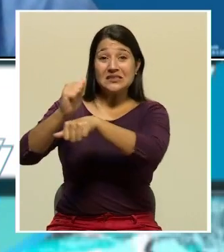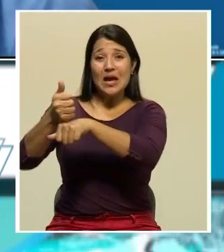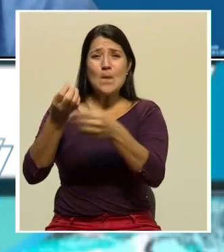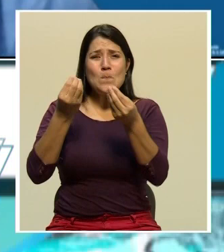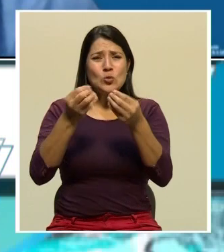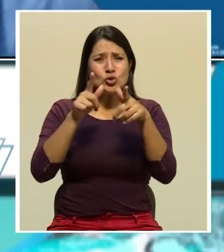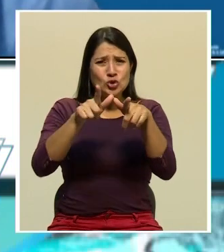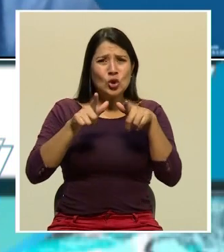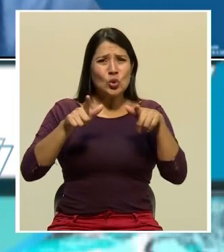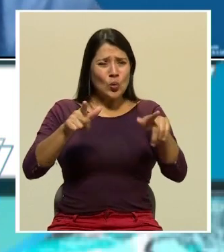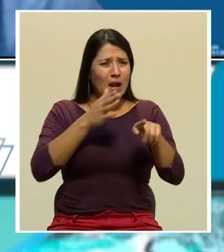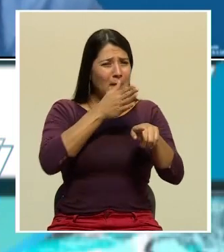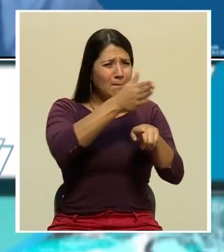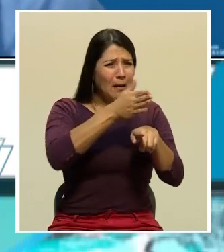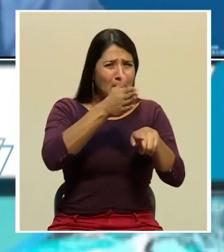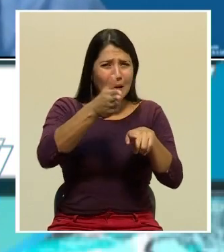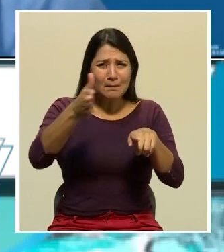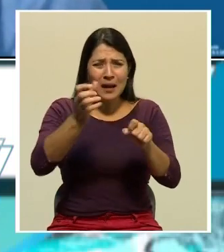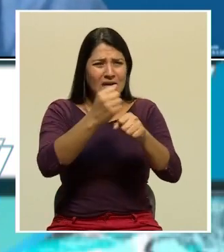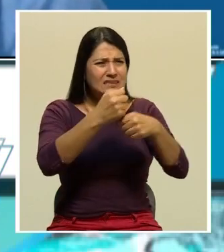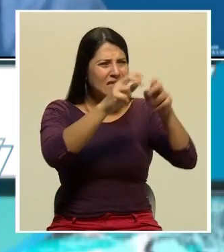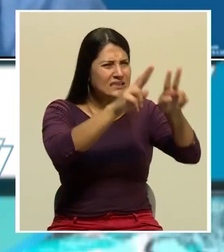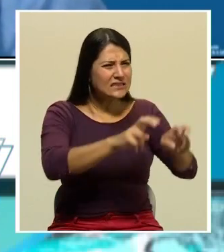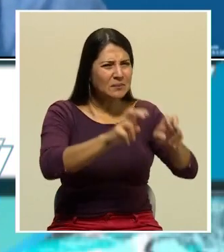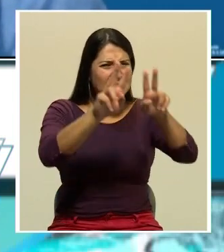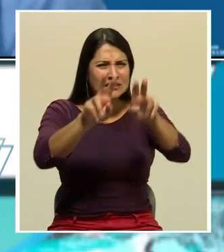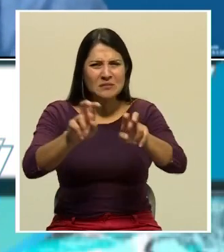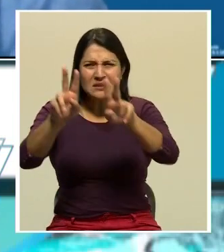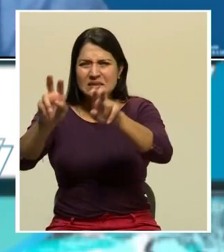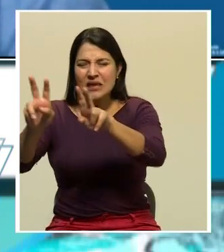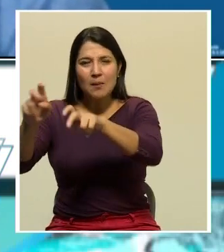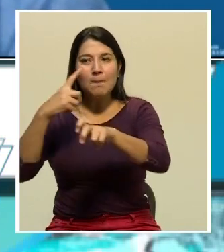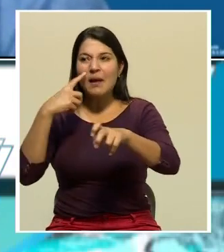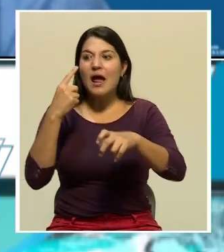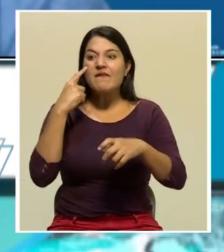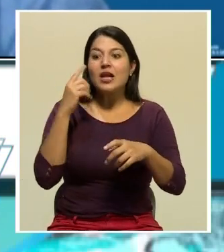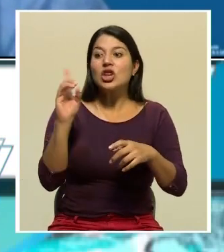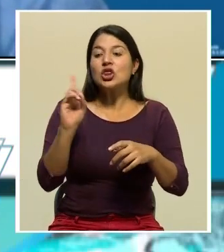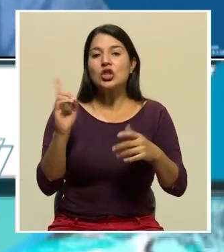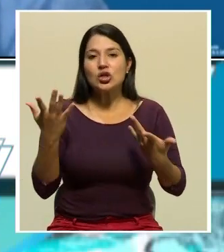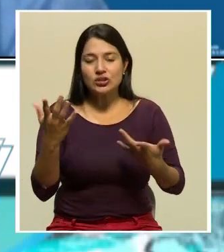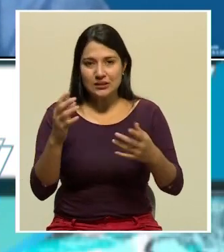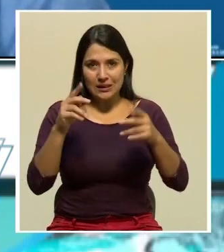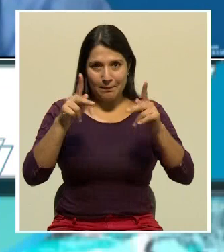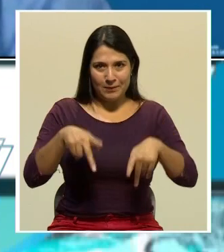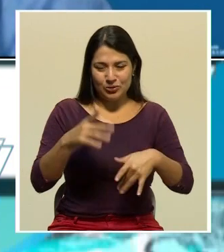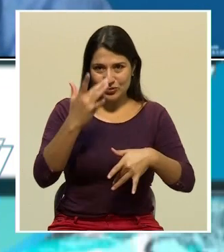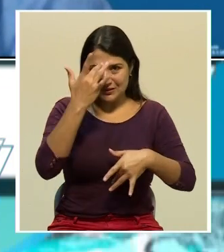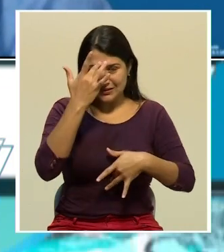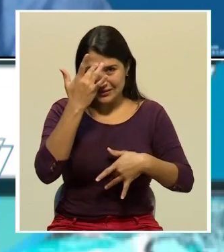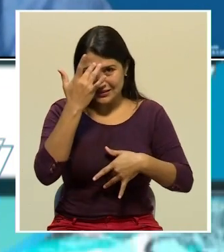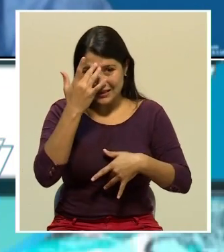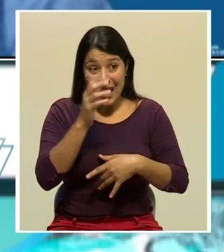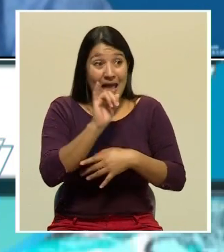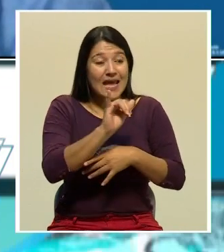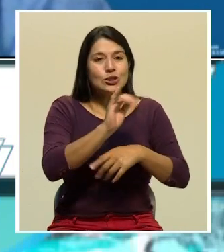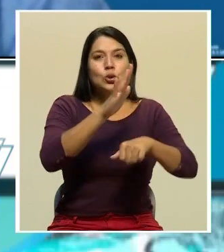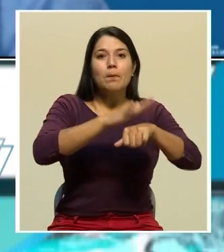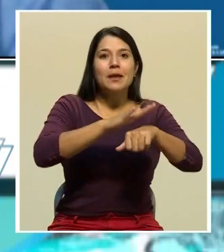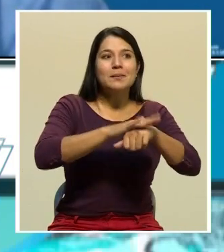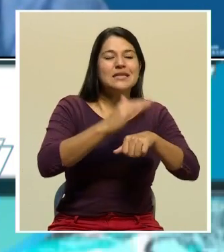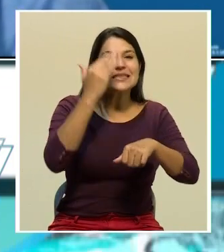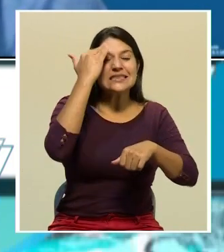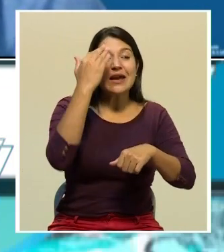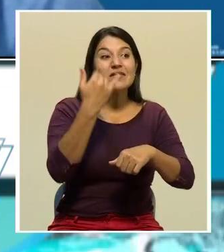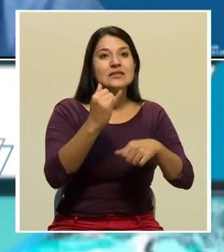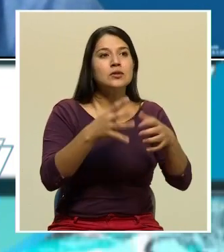en diferentes puntos, y la vigilancia centinela nos ayuda a saber si es que existe un incremento sostenido de casos,